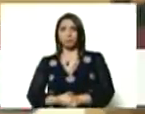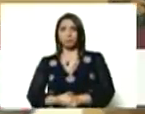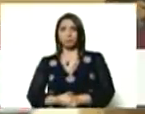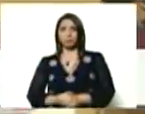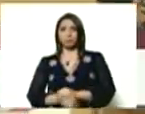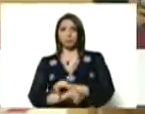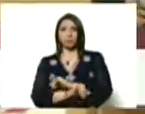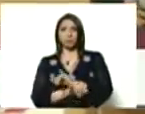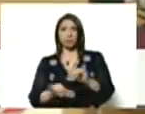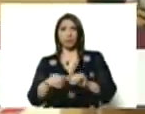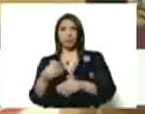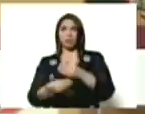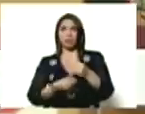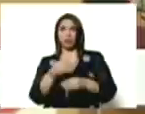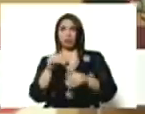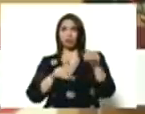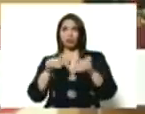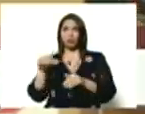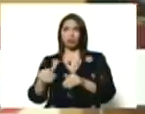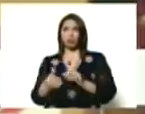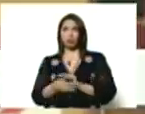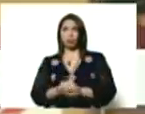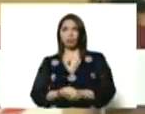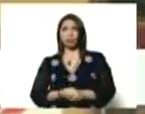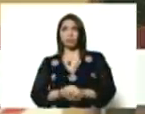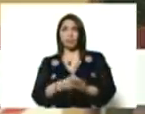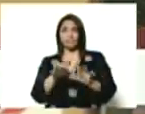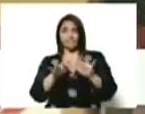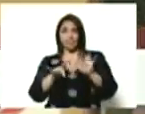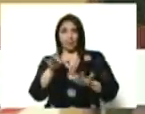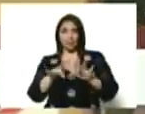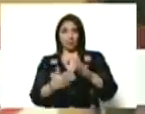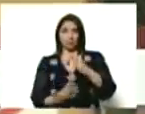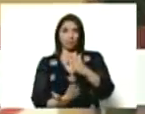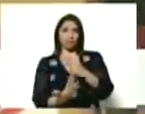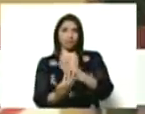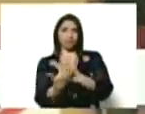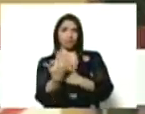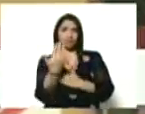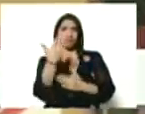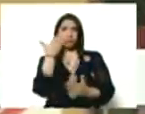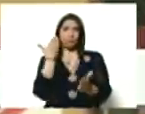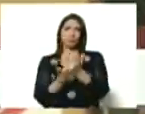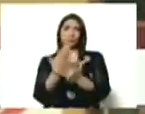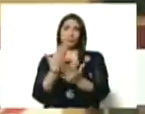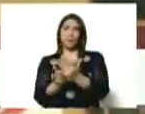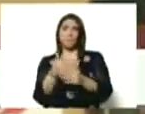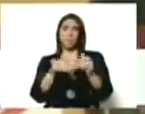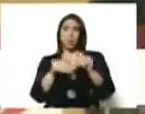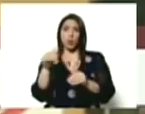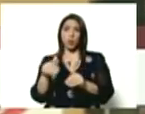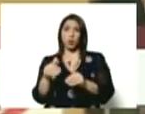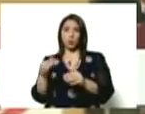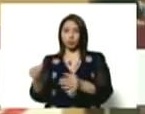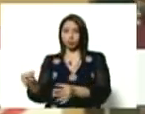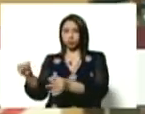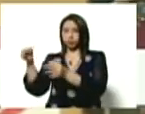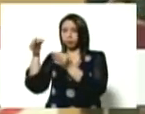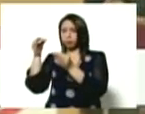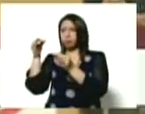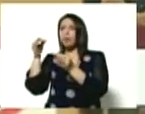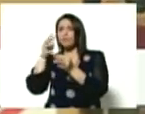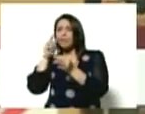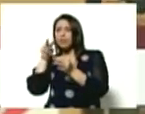Una vez emitido el voto, la máquina imprime el comprobante del voto, que es verificado por el elector o